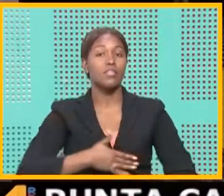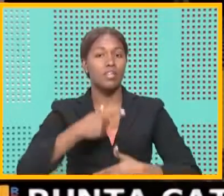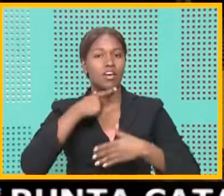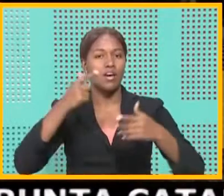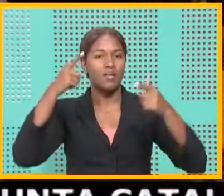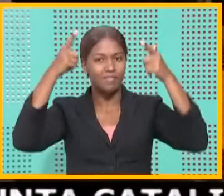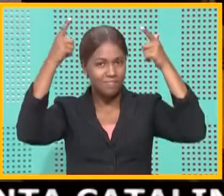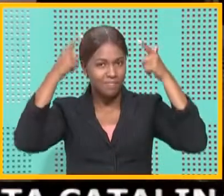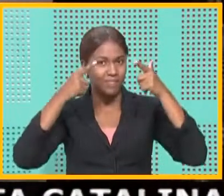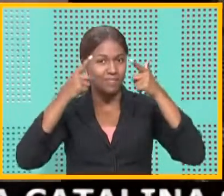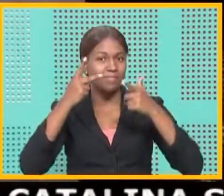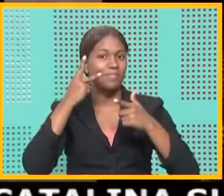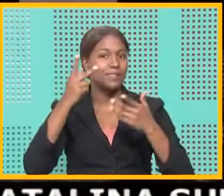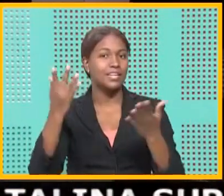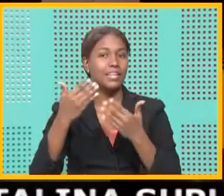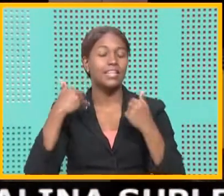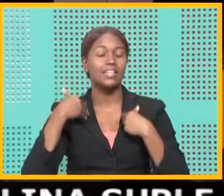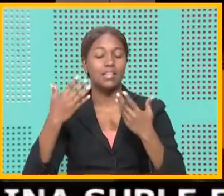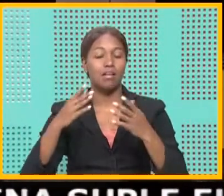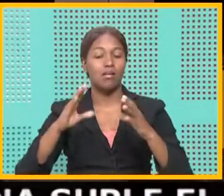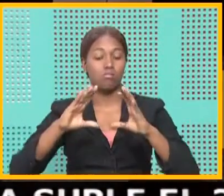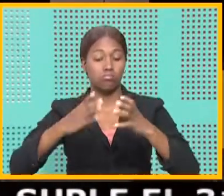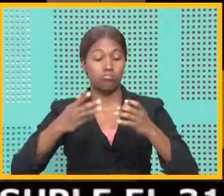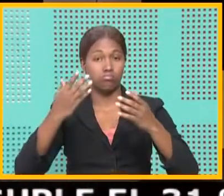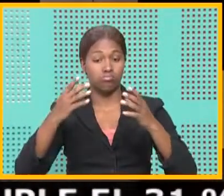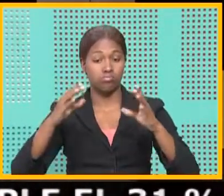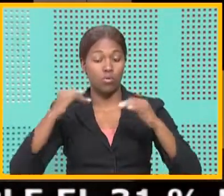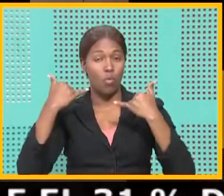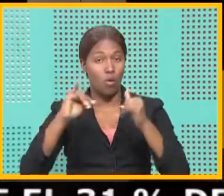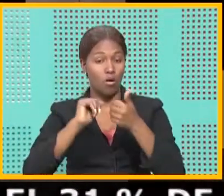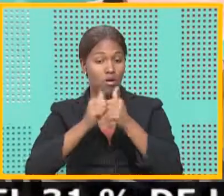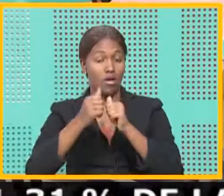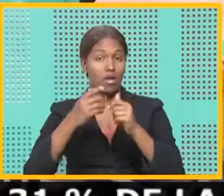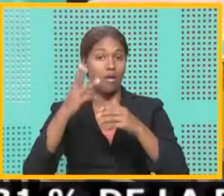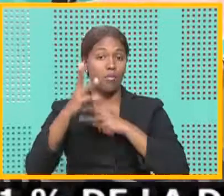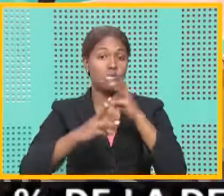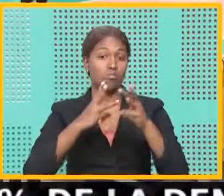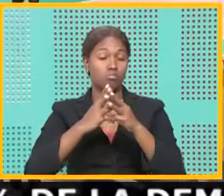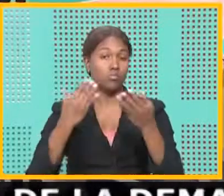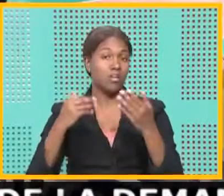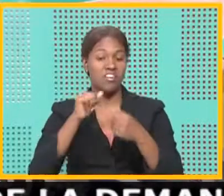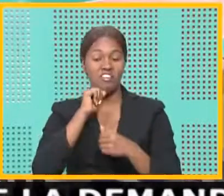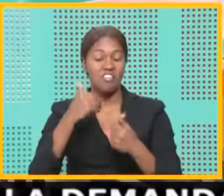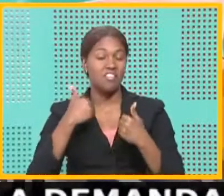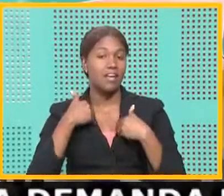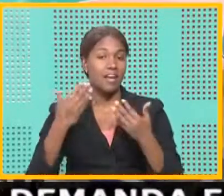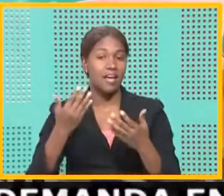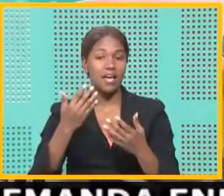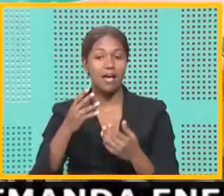lo que tenemos, una cancha de nivel mundial. Que no tiene nada que, como decía